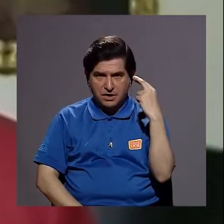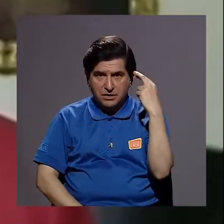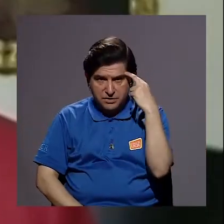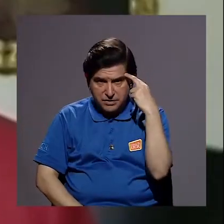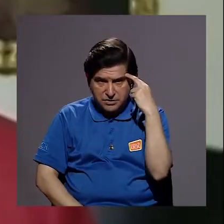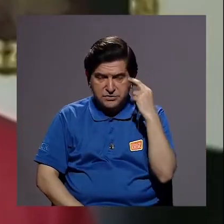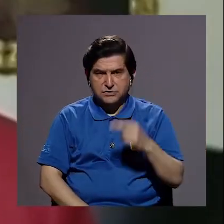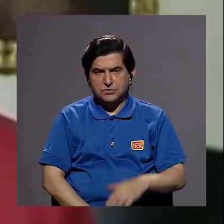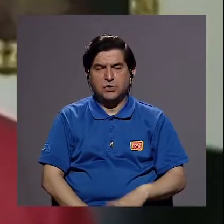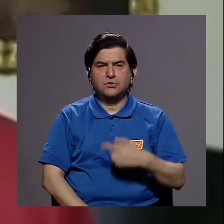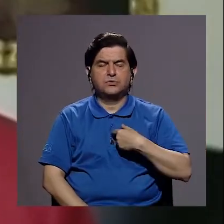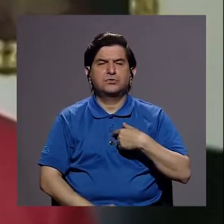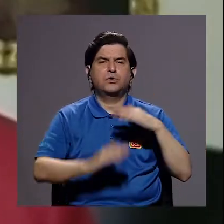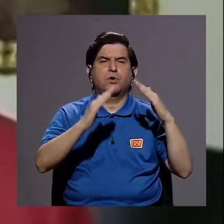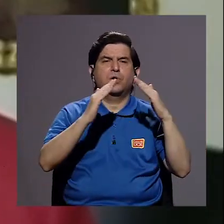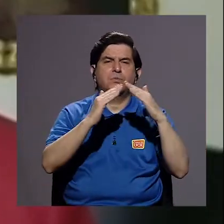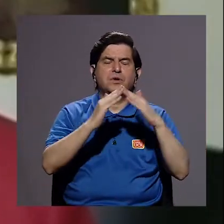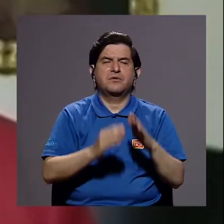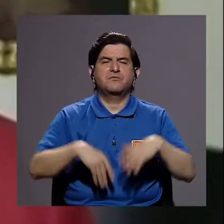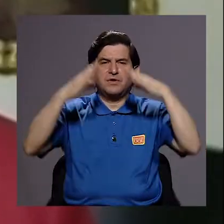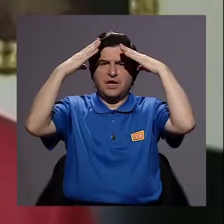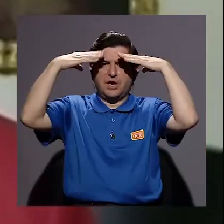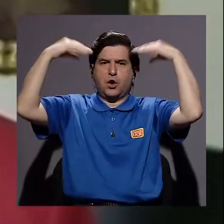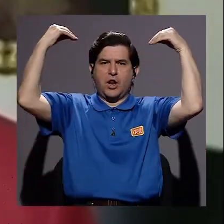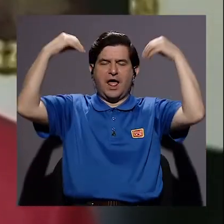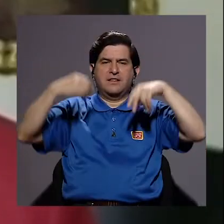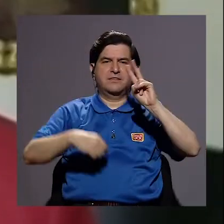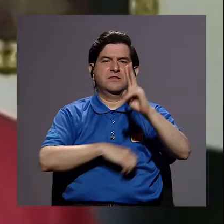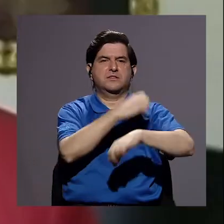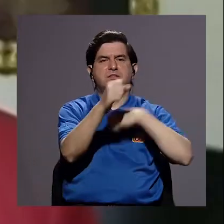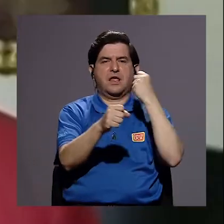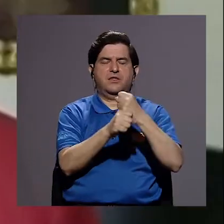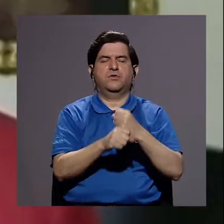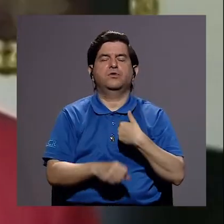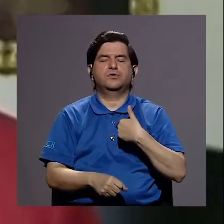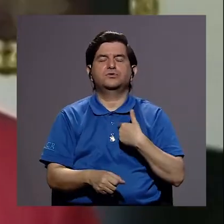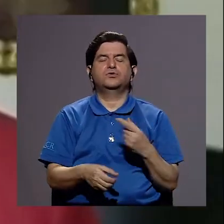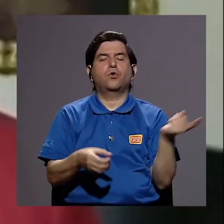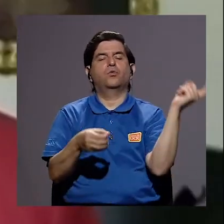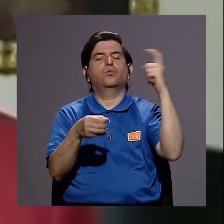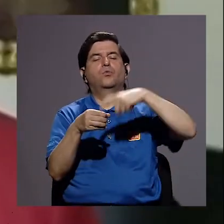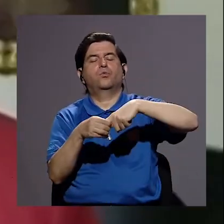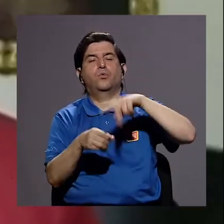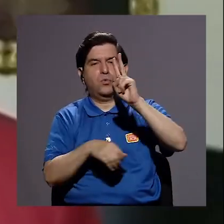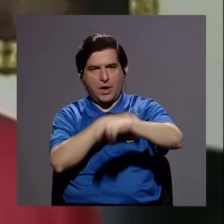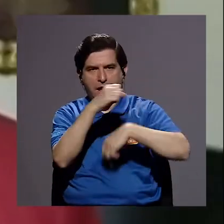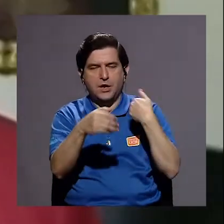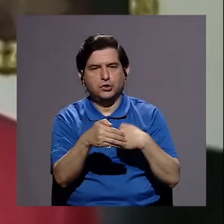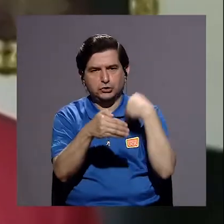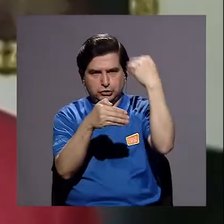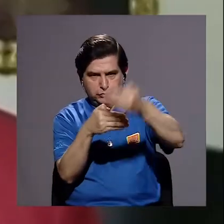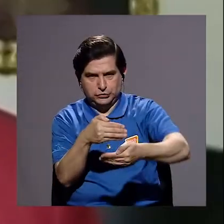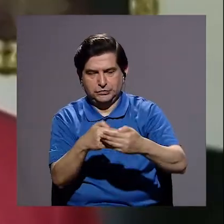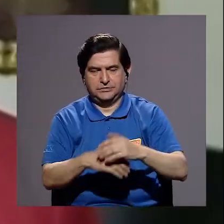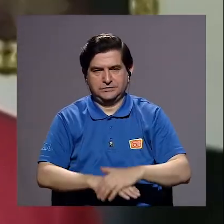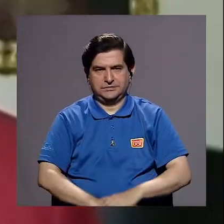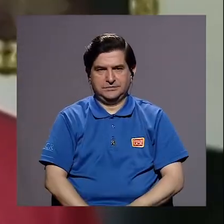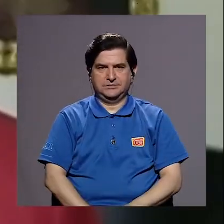porque fui a vivir a Holanda 2 años. Me reincorporé a los 2 años